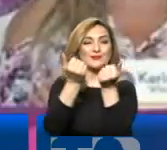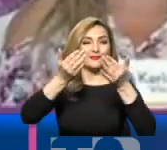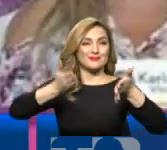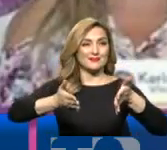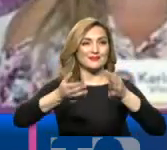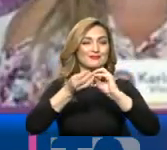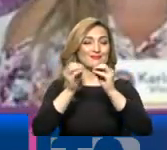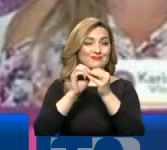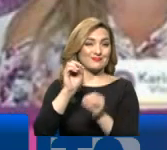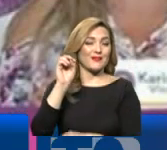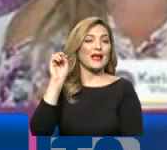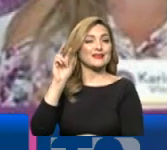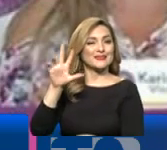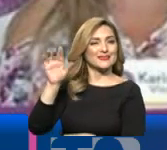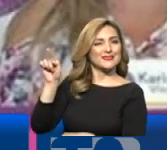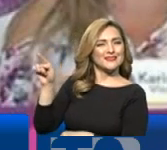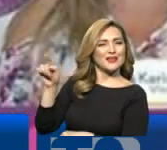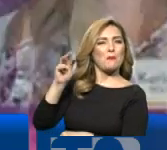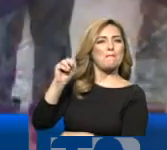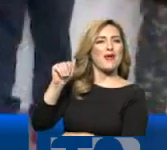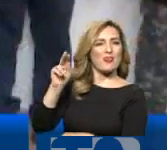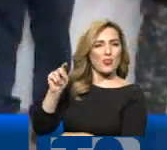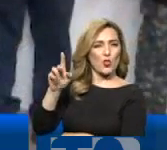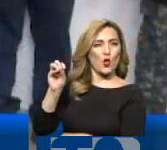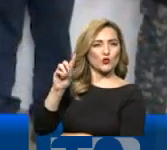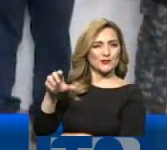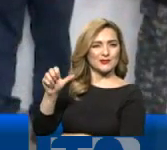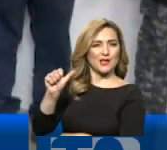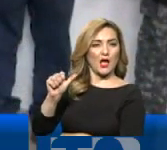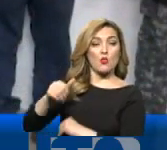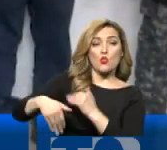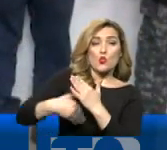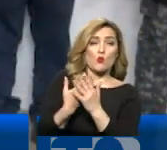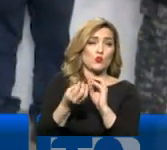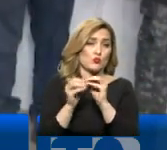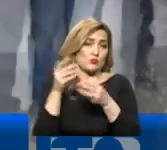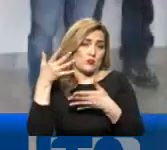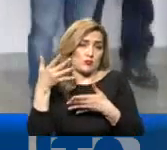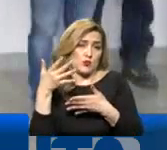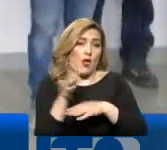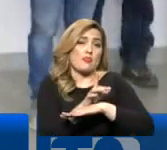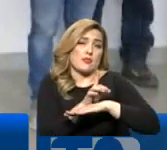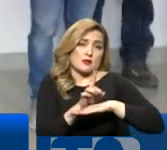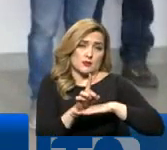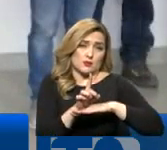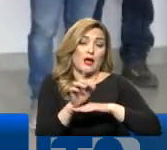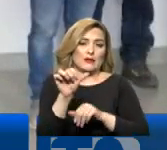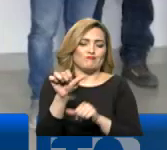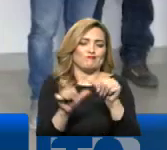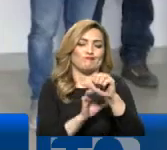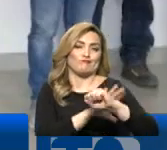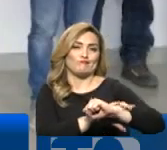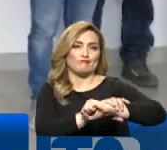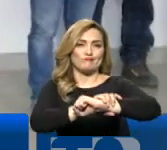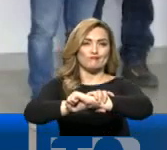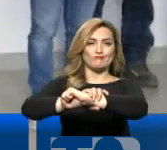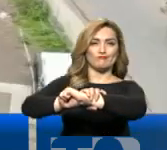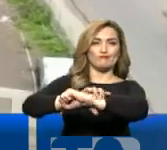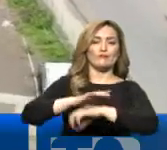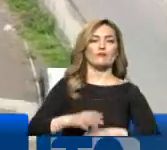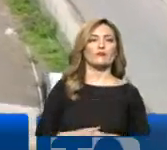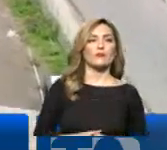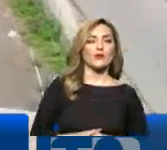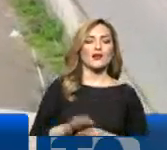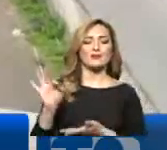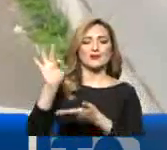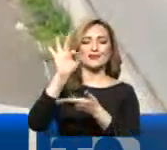naciente partido político, fue detenido. De igual forma, otras 8 personas, entre ellas el representante del consorcio Pedernales